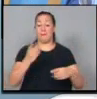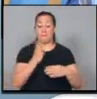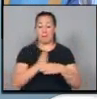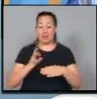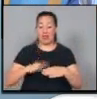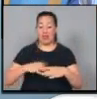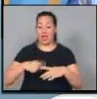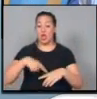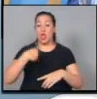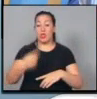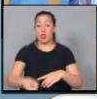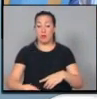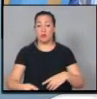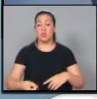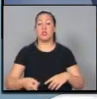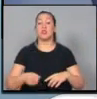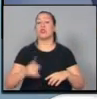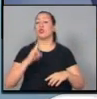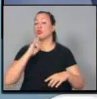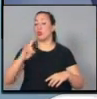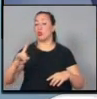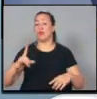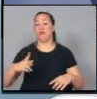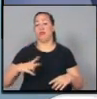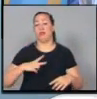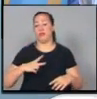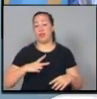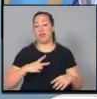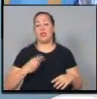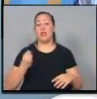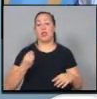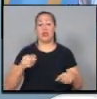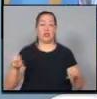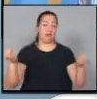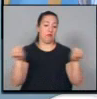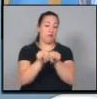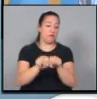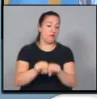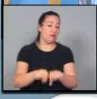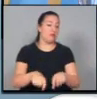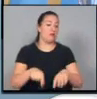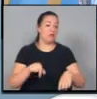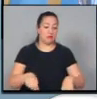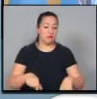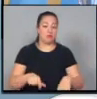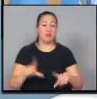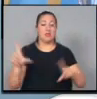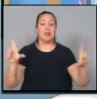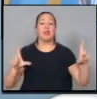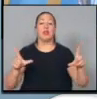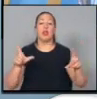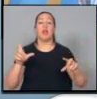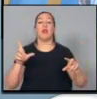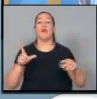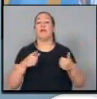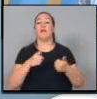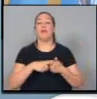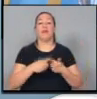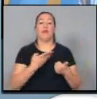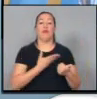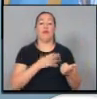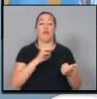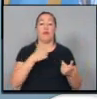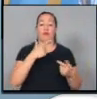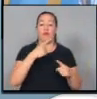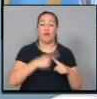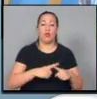ya desembarquen los privados, es decir, las cadenas internacionales que están pugnando por televisar el fútbol, llámese Fox,